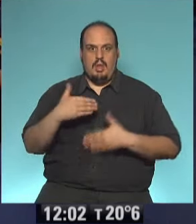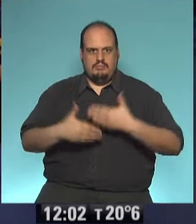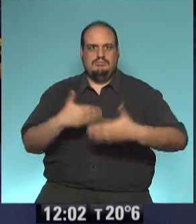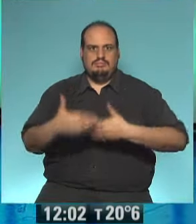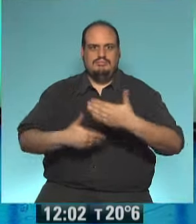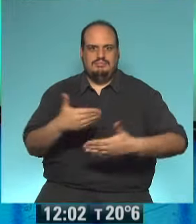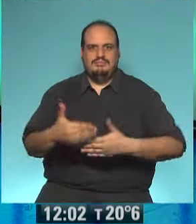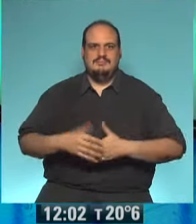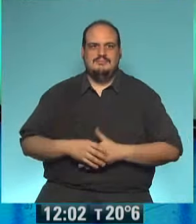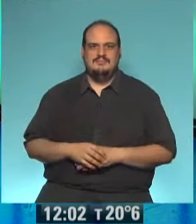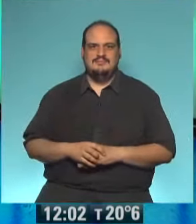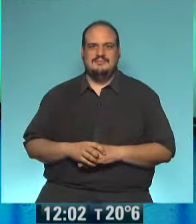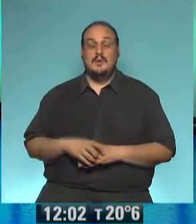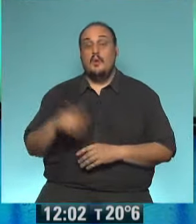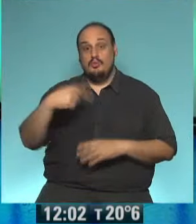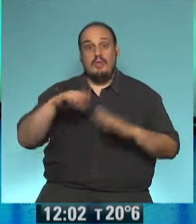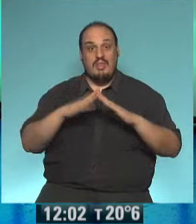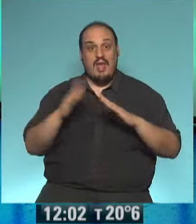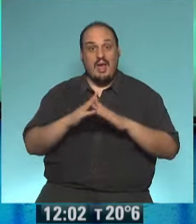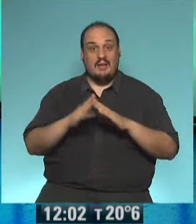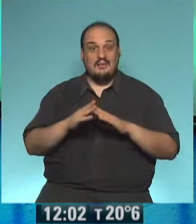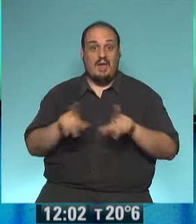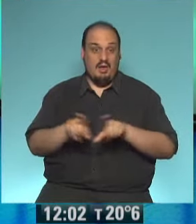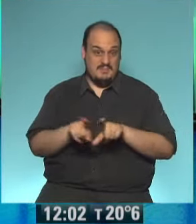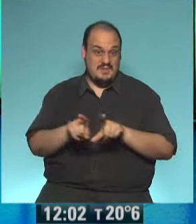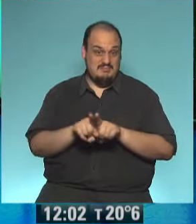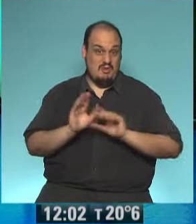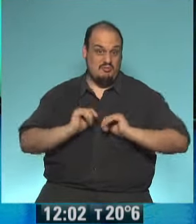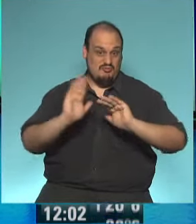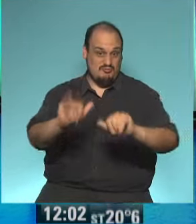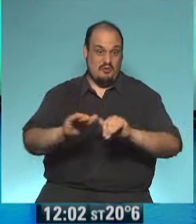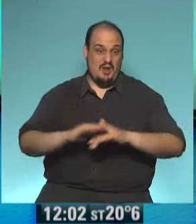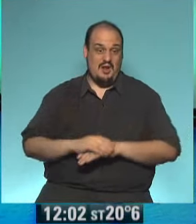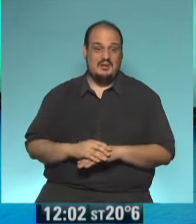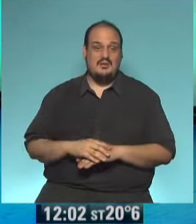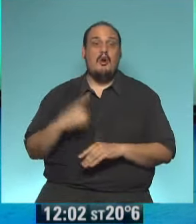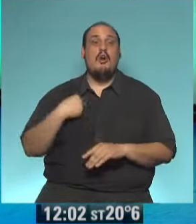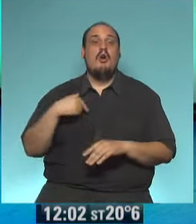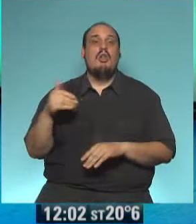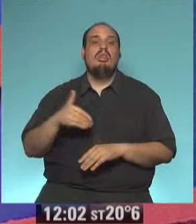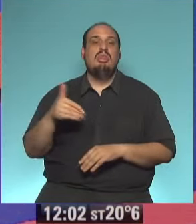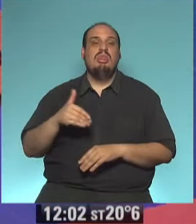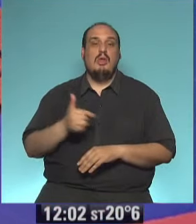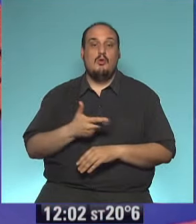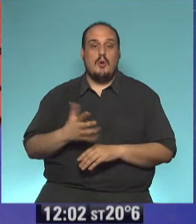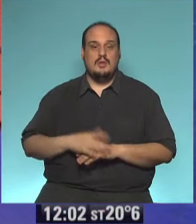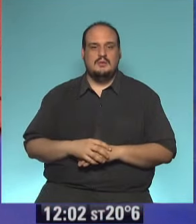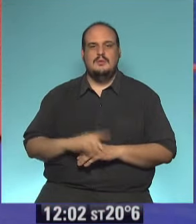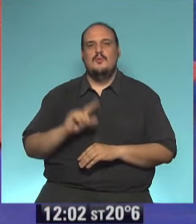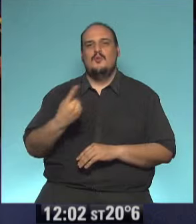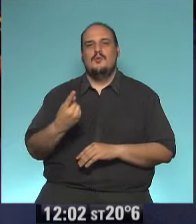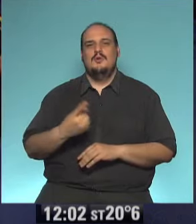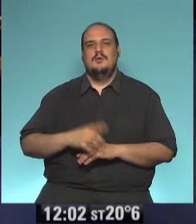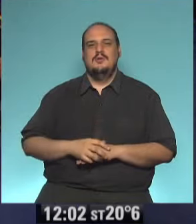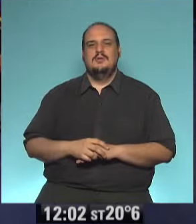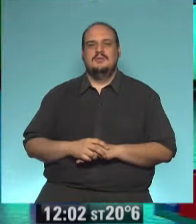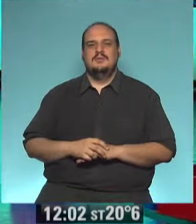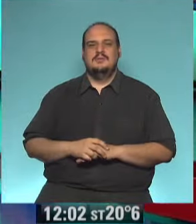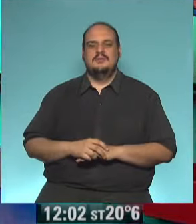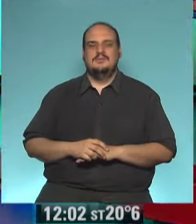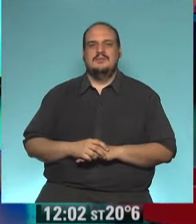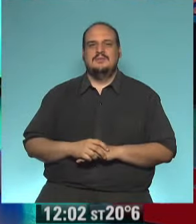Estoy avanzando, vamos. Ustedes en casa pueden hacer lo mismo. Va. A ver hasta dónde llegan o cuánto tardan en llegar en segundo lugar. Uno. 18.